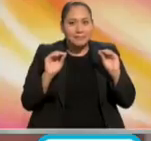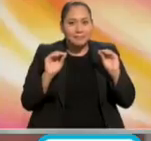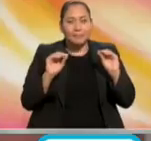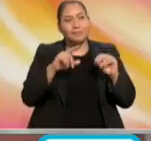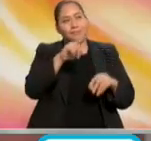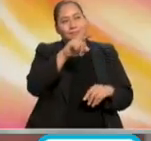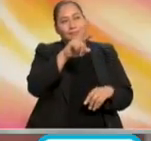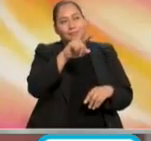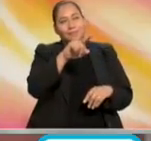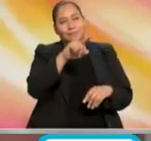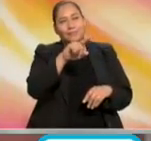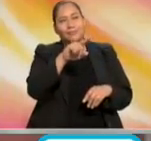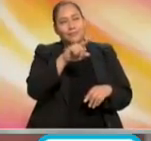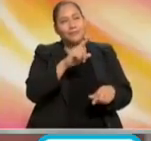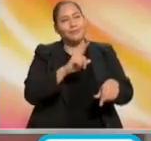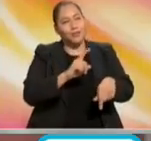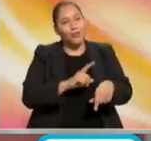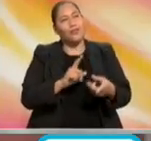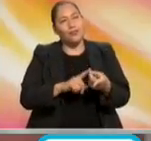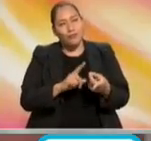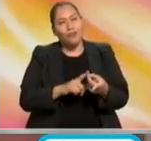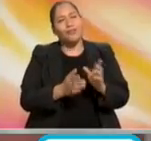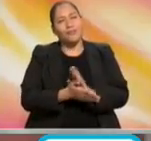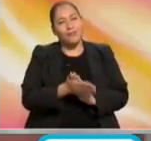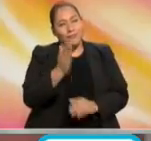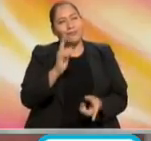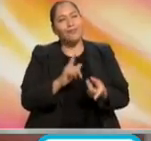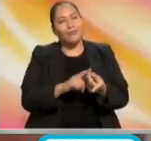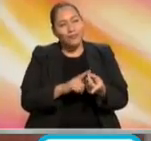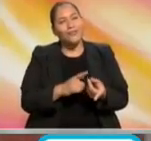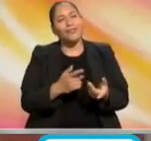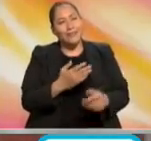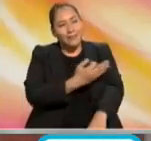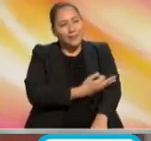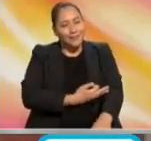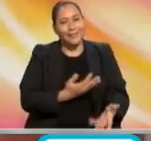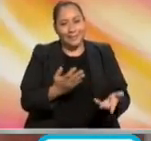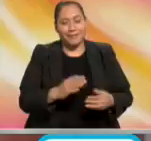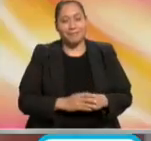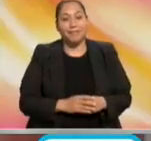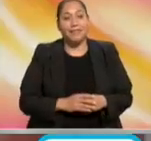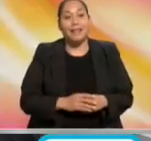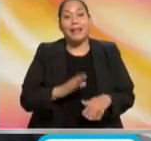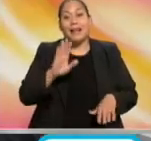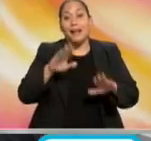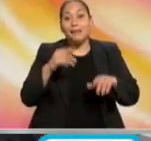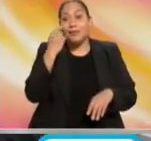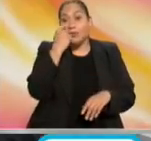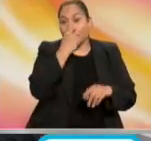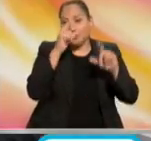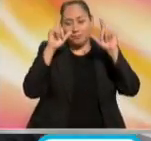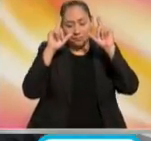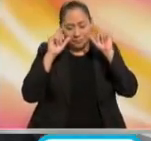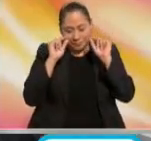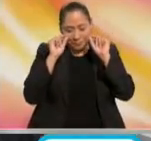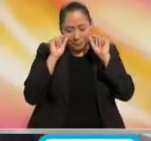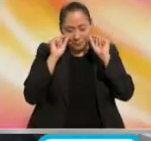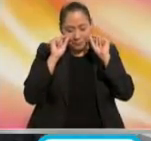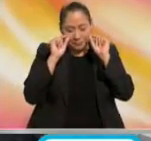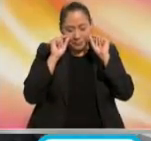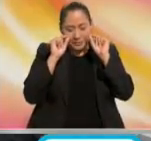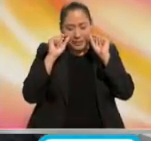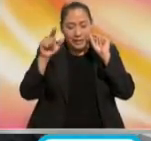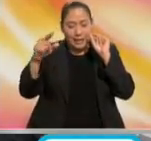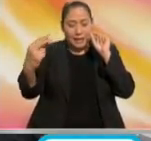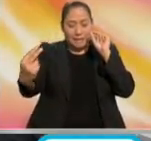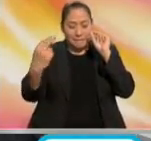se ojos... imaginaba? ¿Dónde andaba Seguramente. este muchacho? Exactamente. Pero a veces lo cerramos pensando que si yo cierro los ojos, el otro no me va a